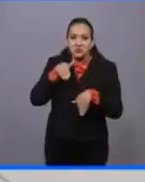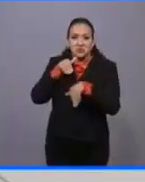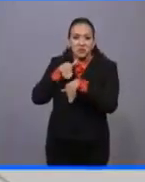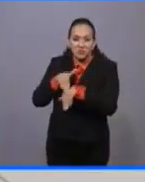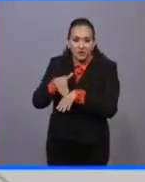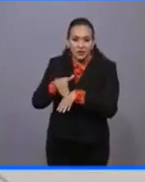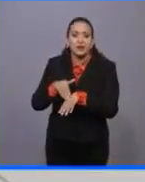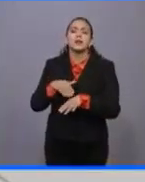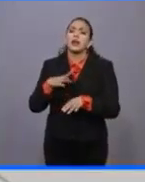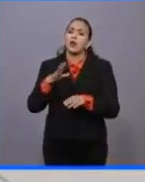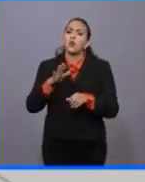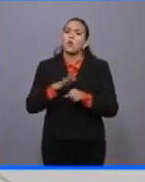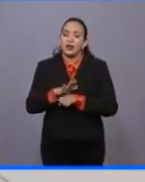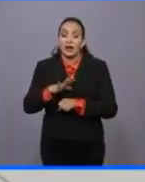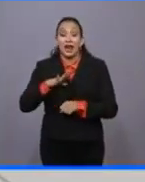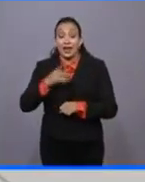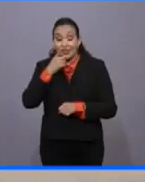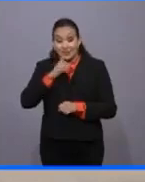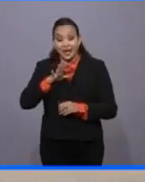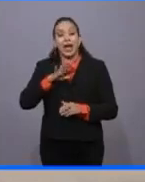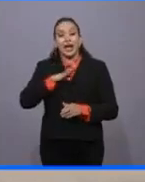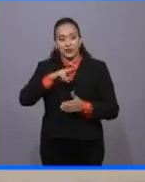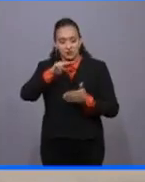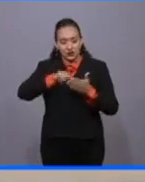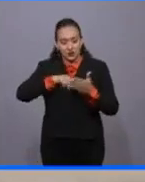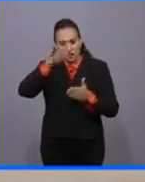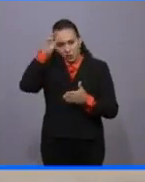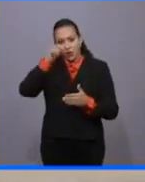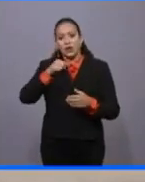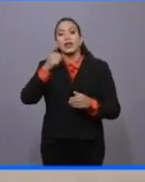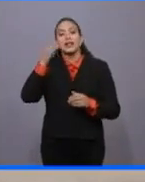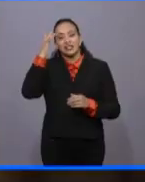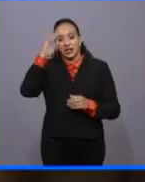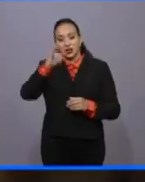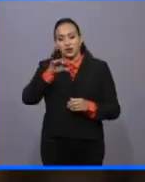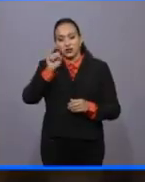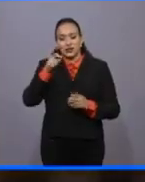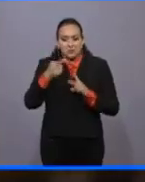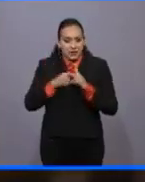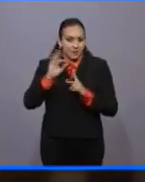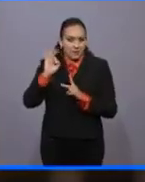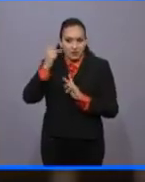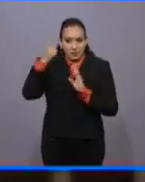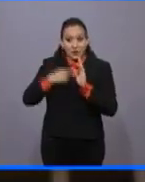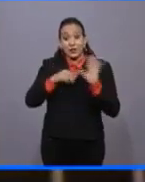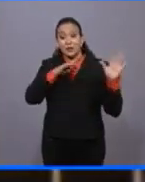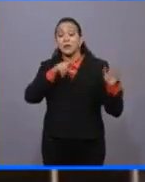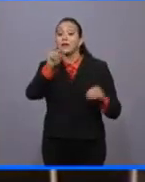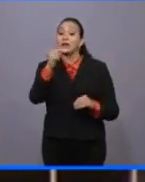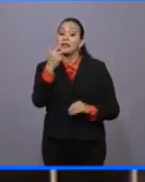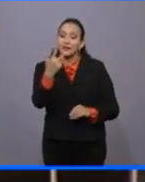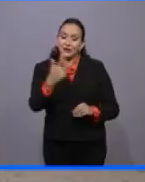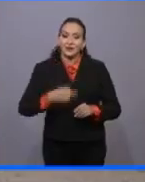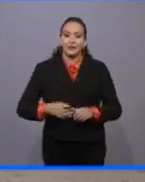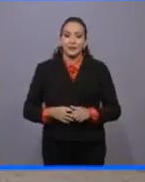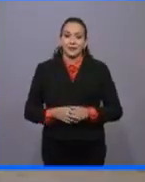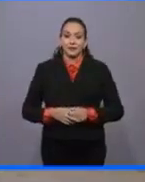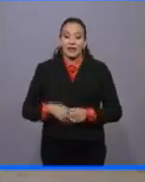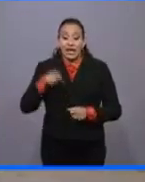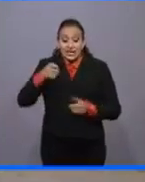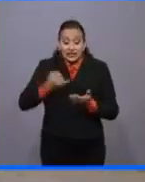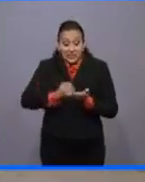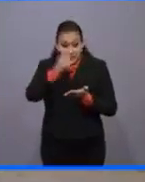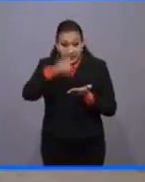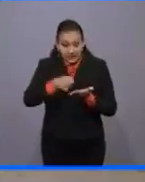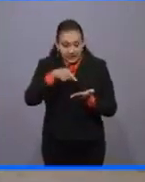Humanos, conocida como Pacto de San José, vigente desde febrero de 1978.